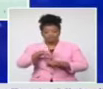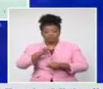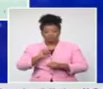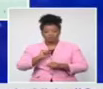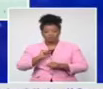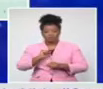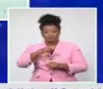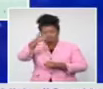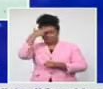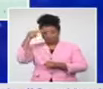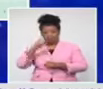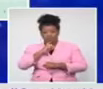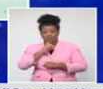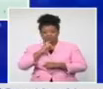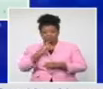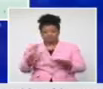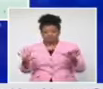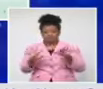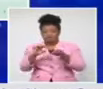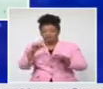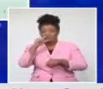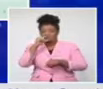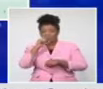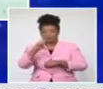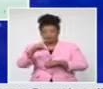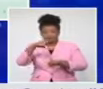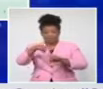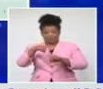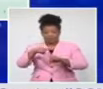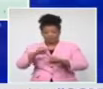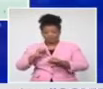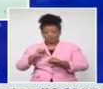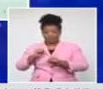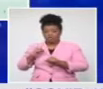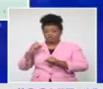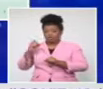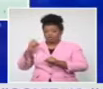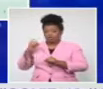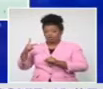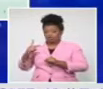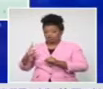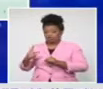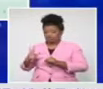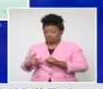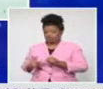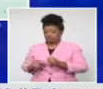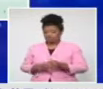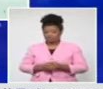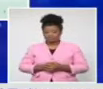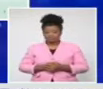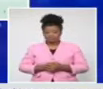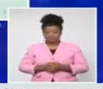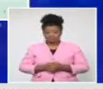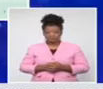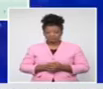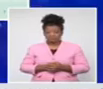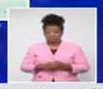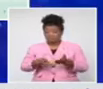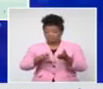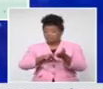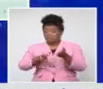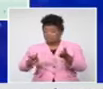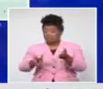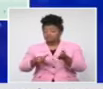Baños, Guanajay y Bauta y Caimito, 2 en cada uno de ellos. Provincia que trabaja,